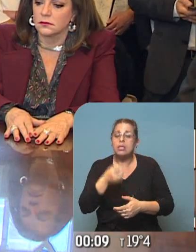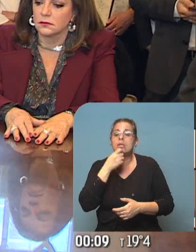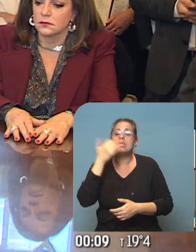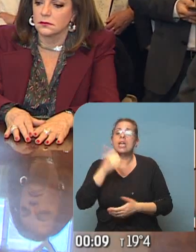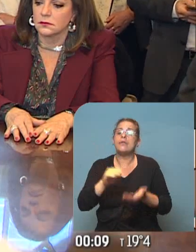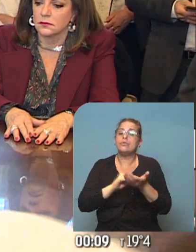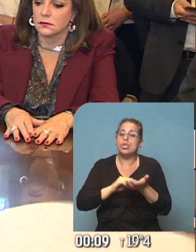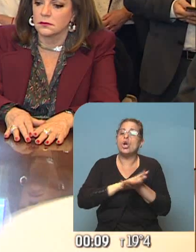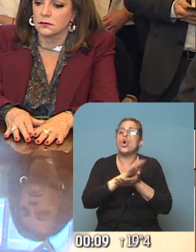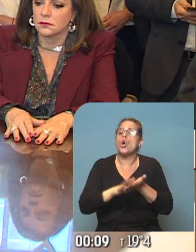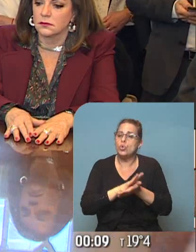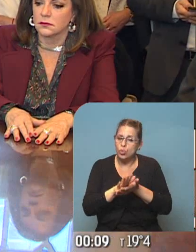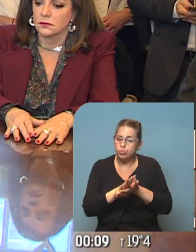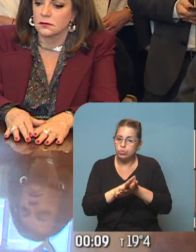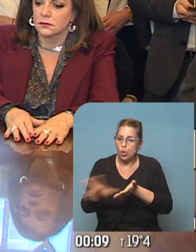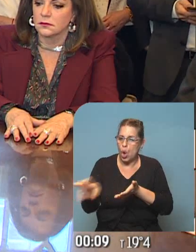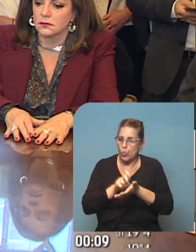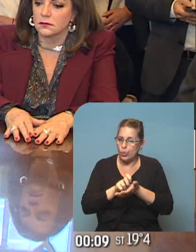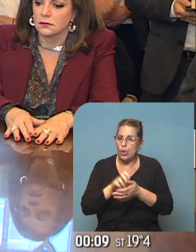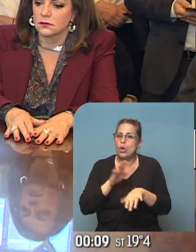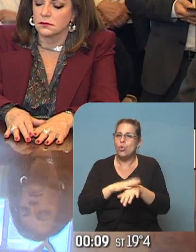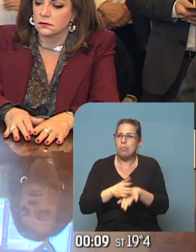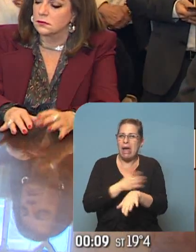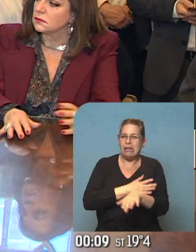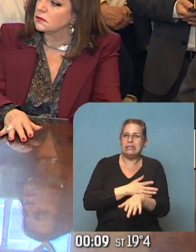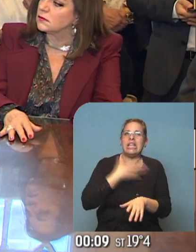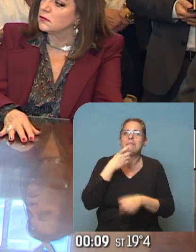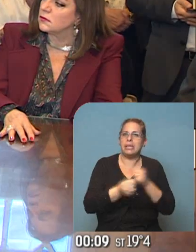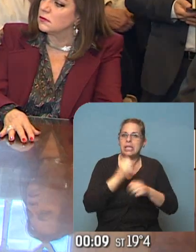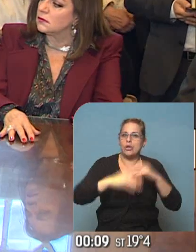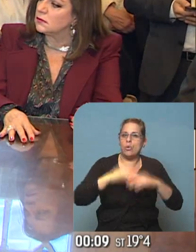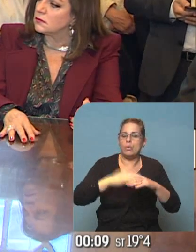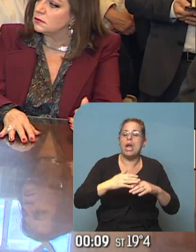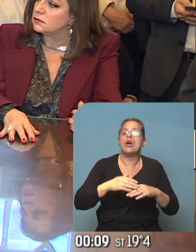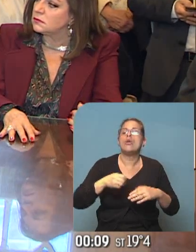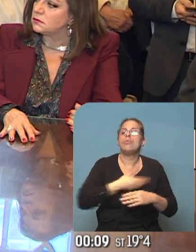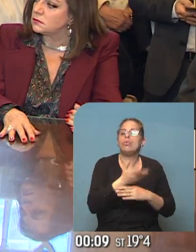funcionario corrupto que cobraba, era por un empresario de obra pública le estaba pagando.